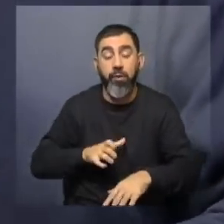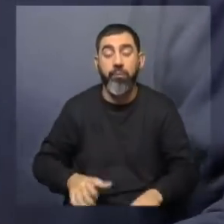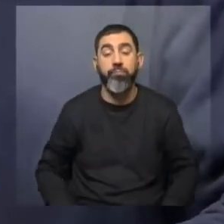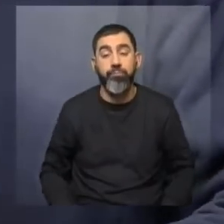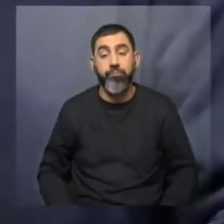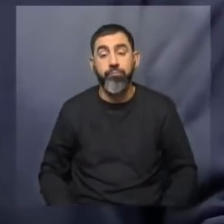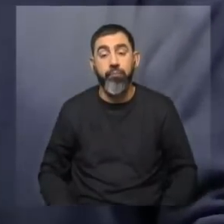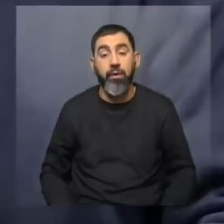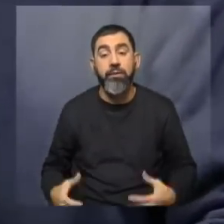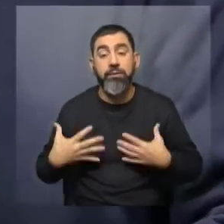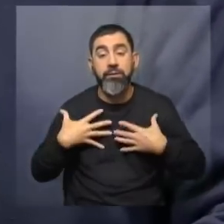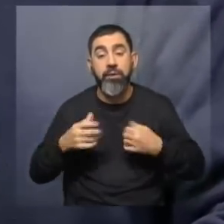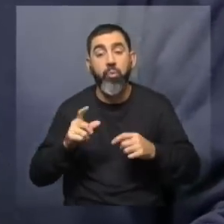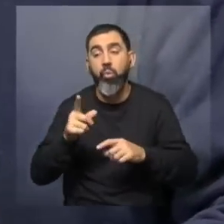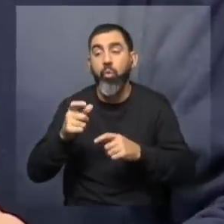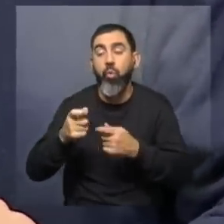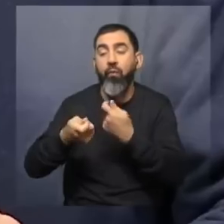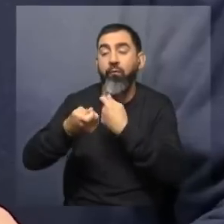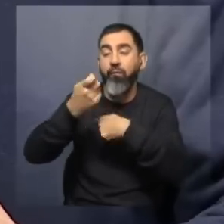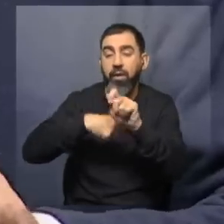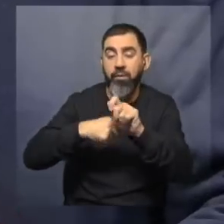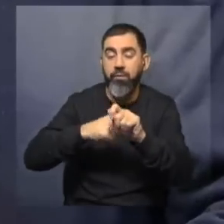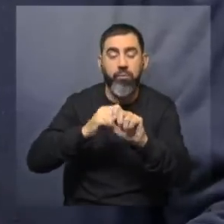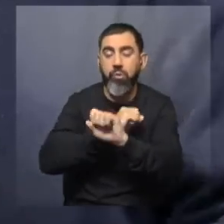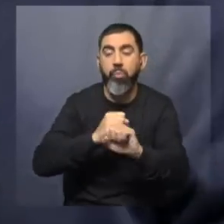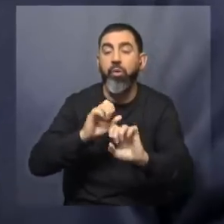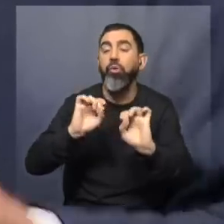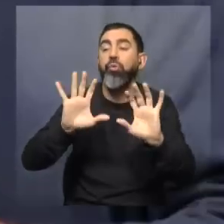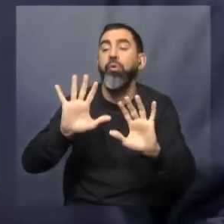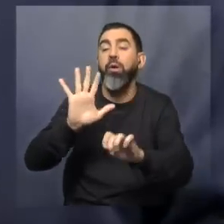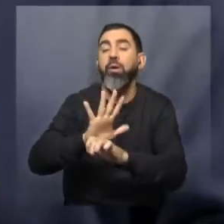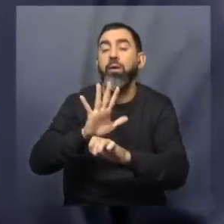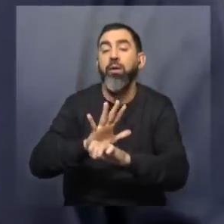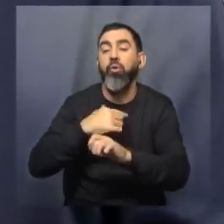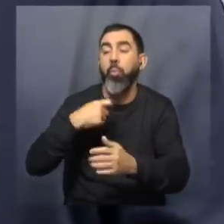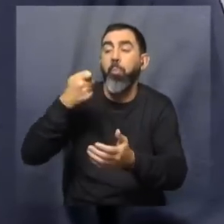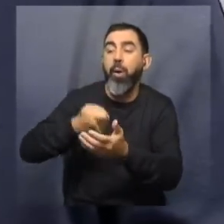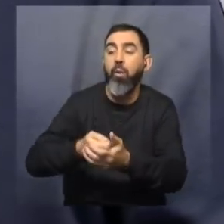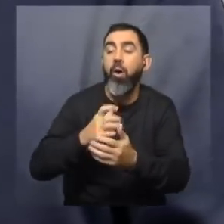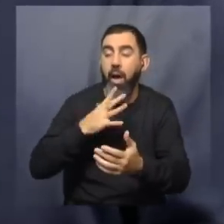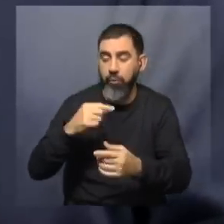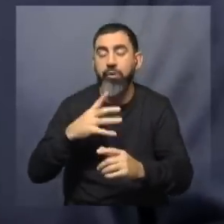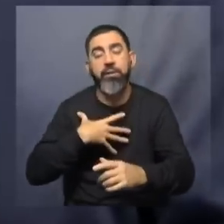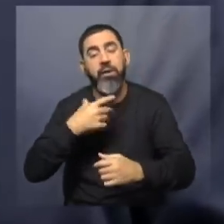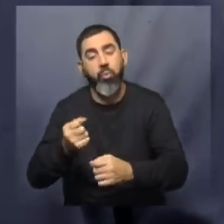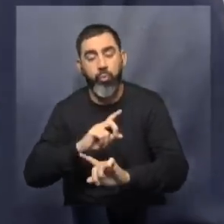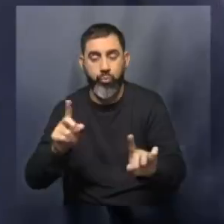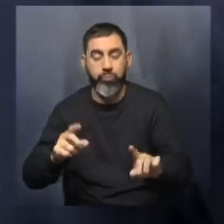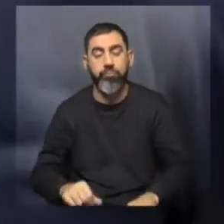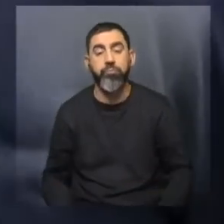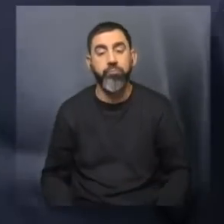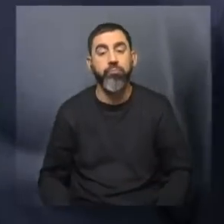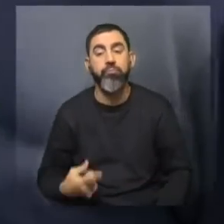la salud No es una mercancía y no podemos dejarla sujeta a la capacidad de pago de las personas usted hablaba de la